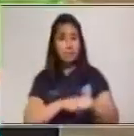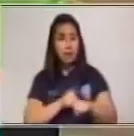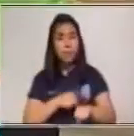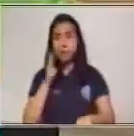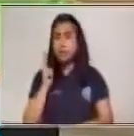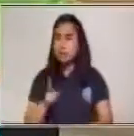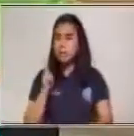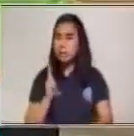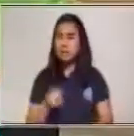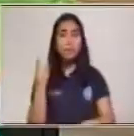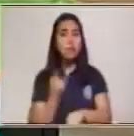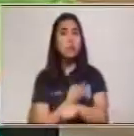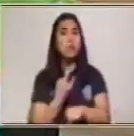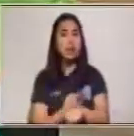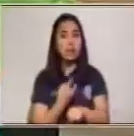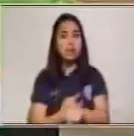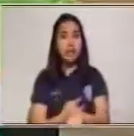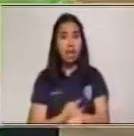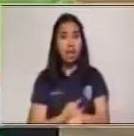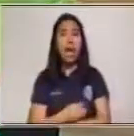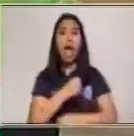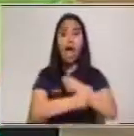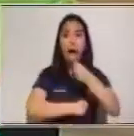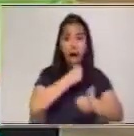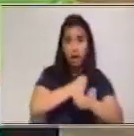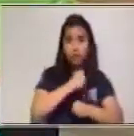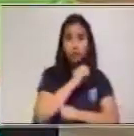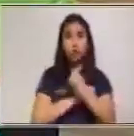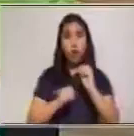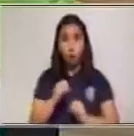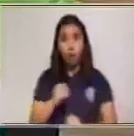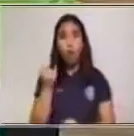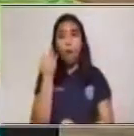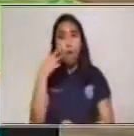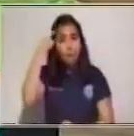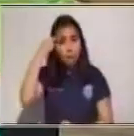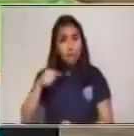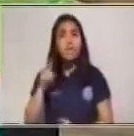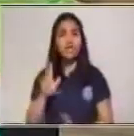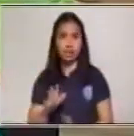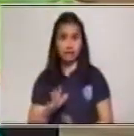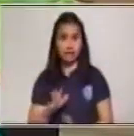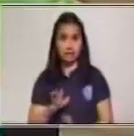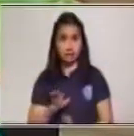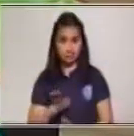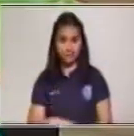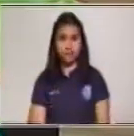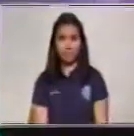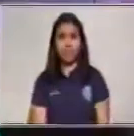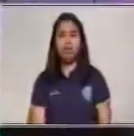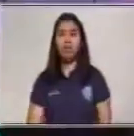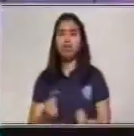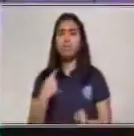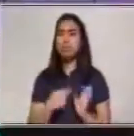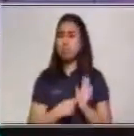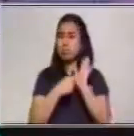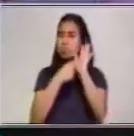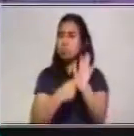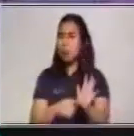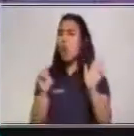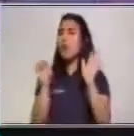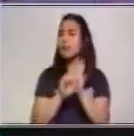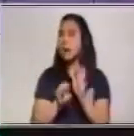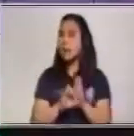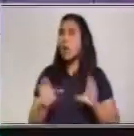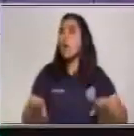ciencias sociales. Acá tengo un ejemplo de cómo elaborar una línea de tiempo. ¿Observas? ¿Sí? En